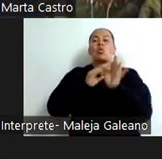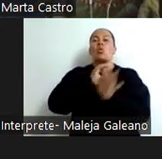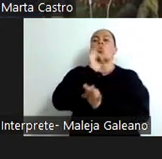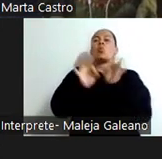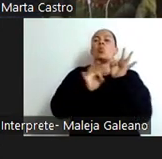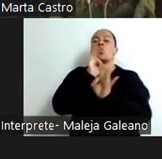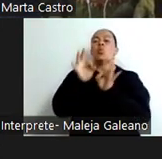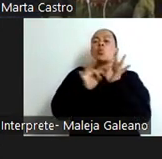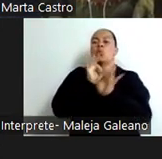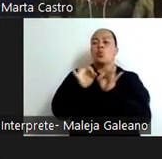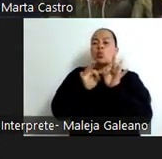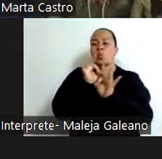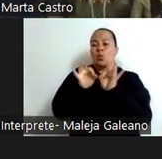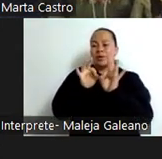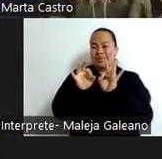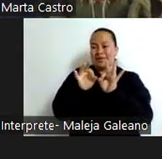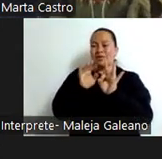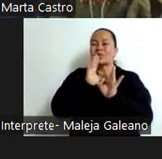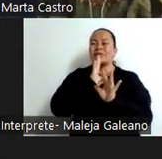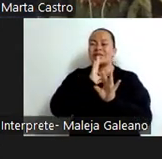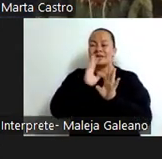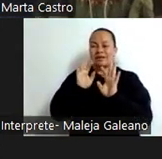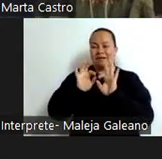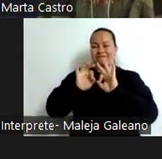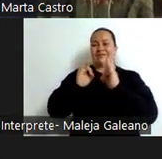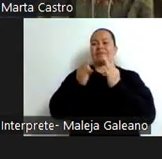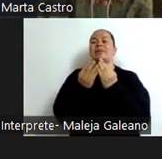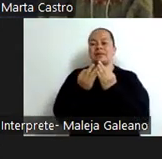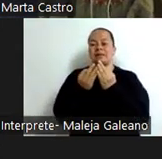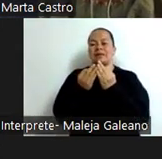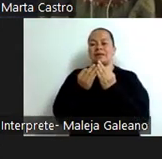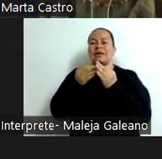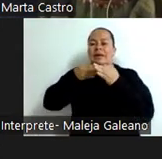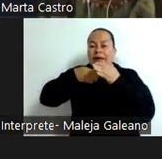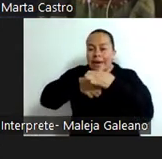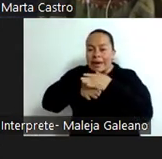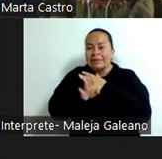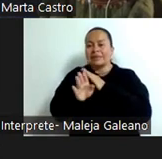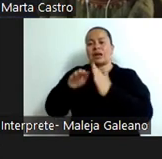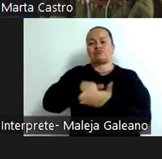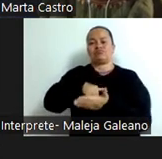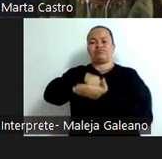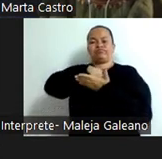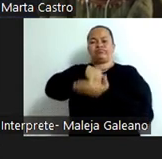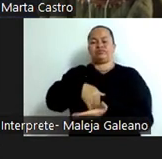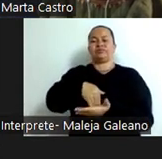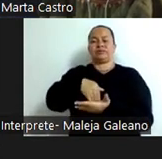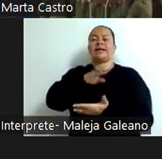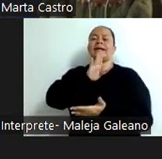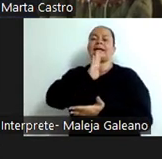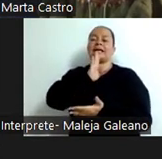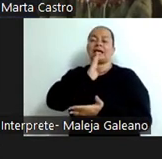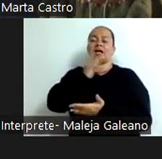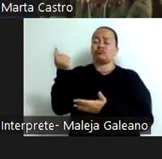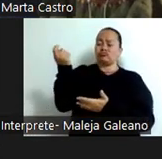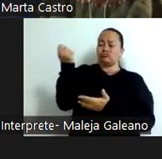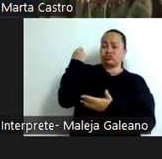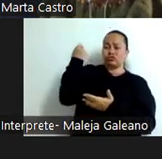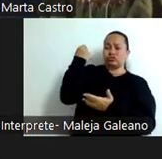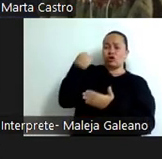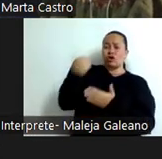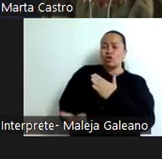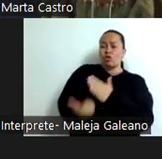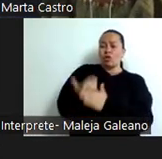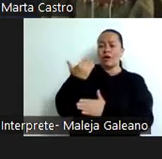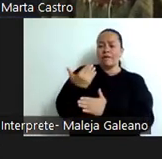familia entonces de una vez y de entrada y lo sostiene hasta jurisprudencia más reciente que Eh